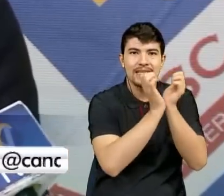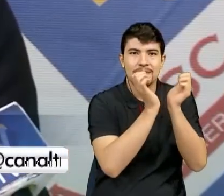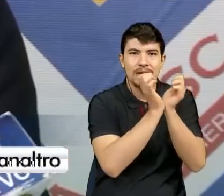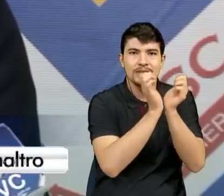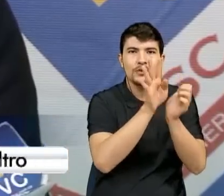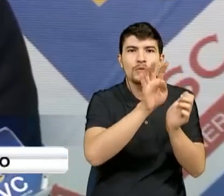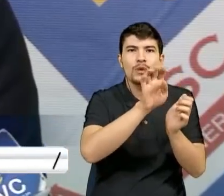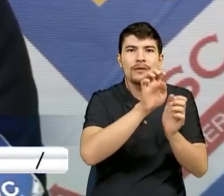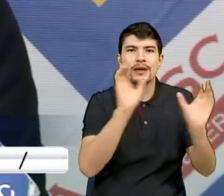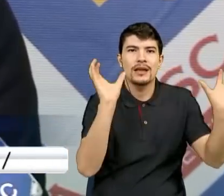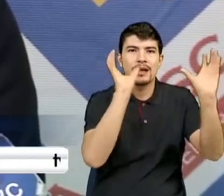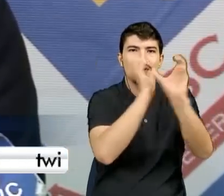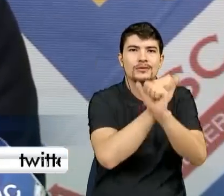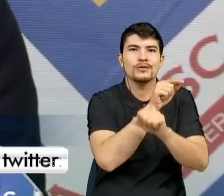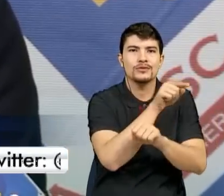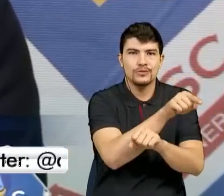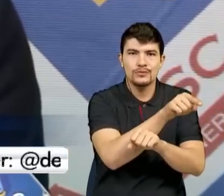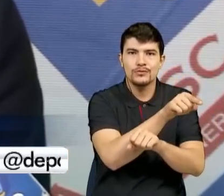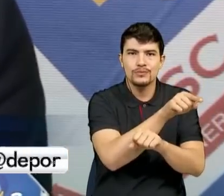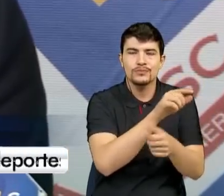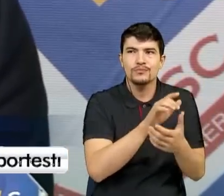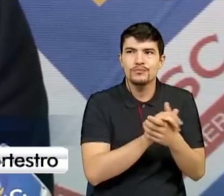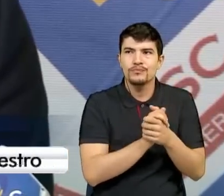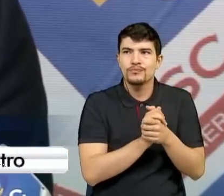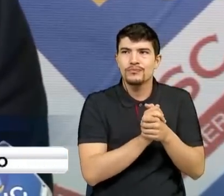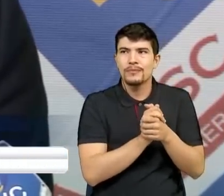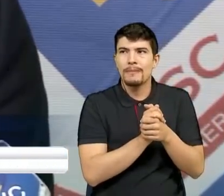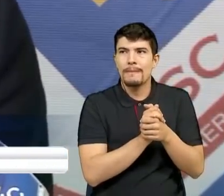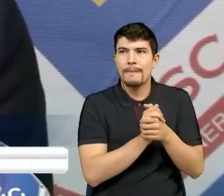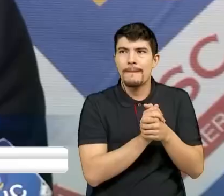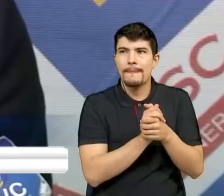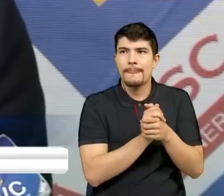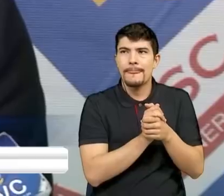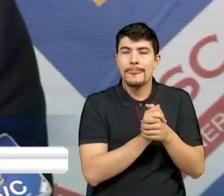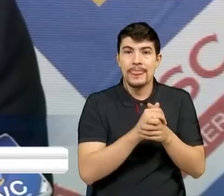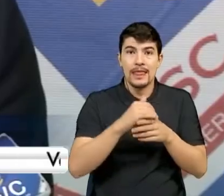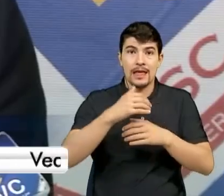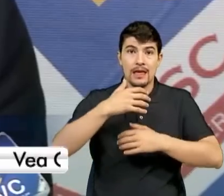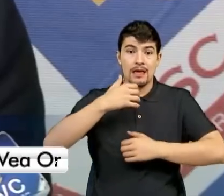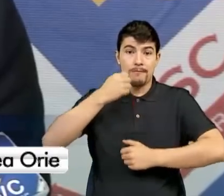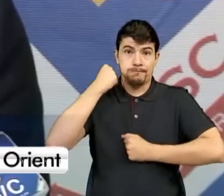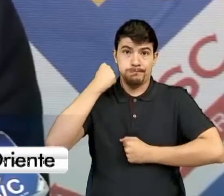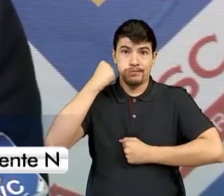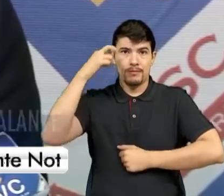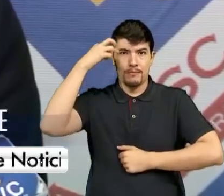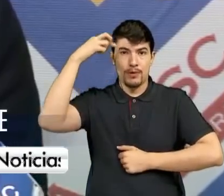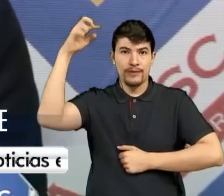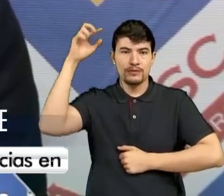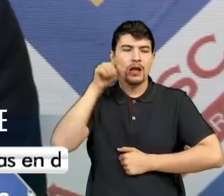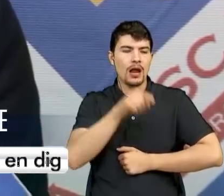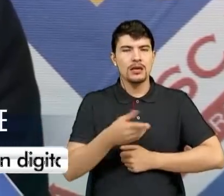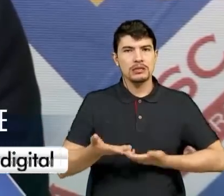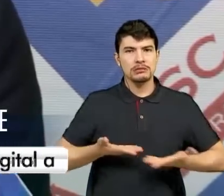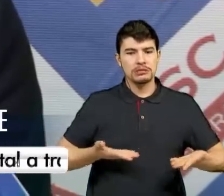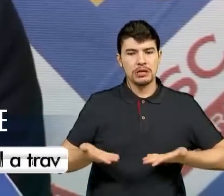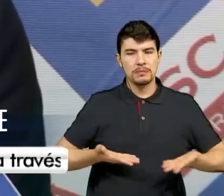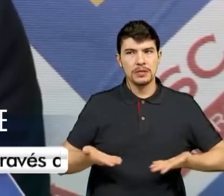las 9 de la noche al Socorro Santander. El soldado profesional estaba prestando sus